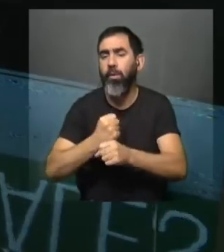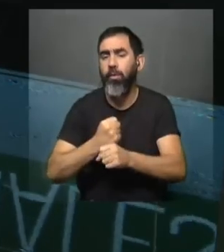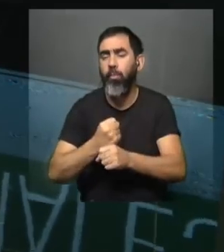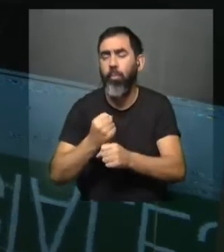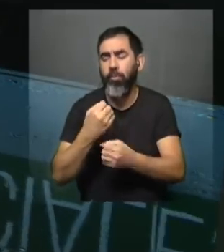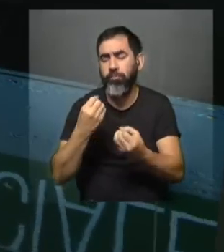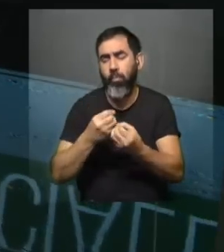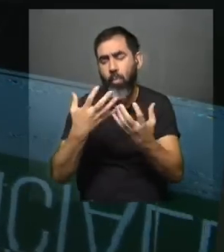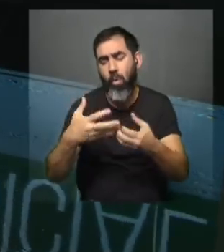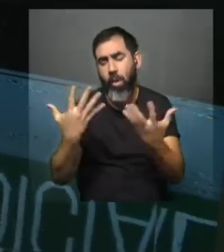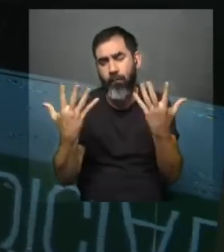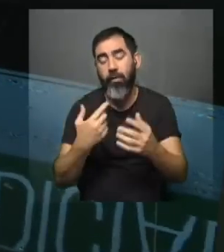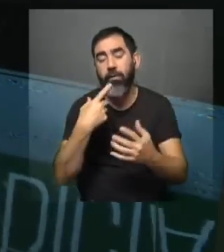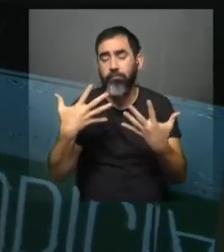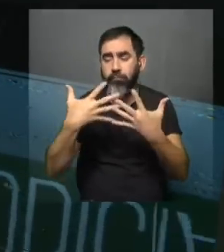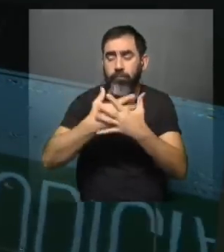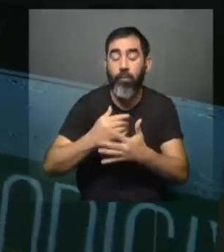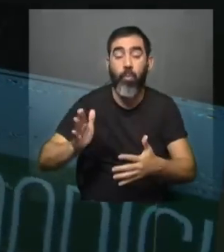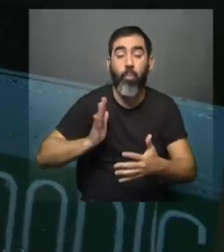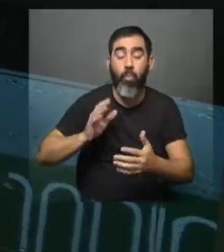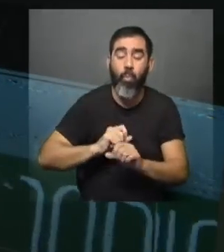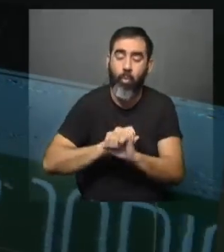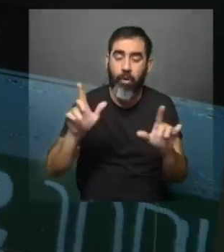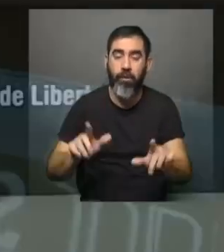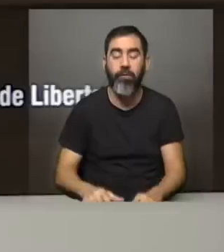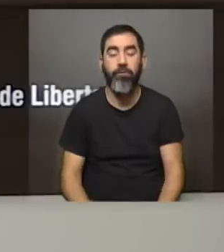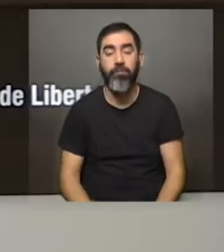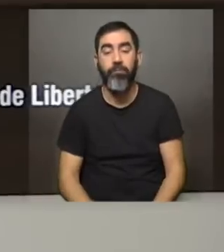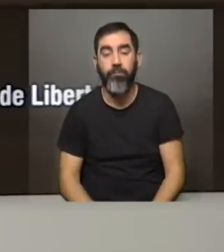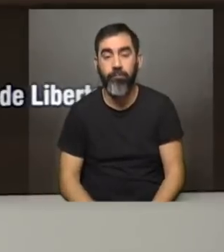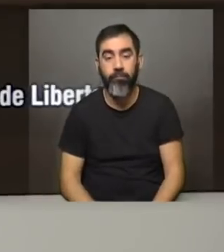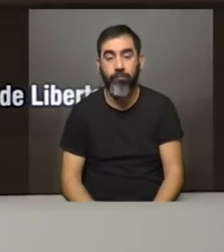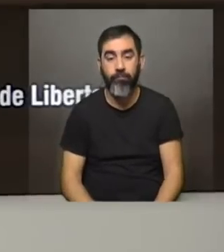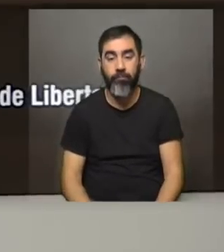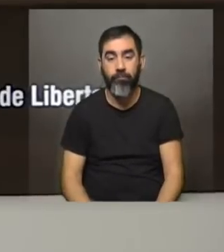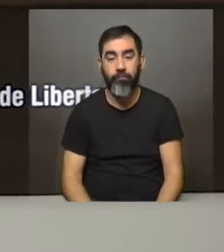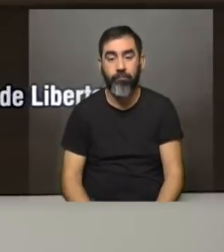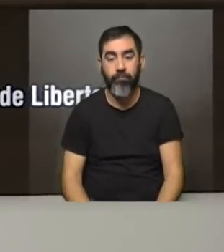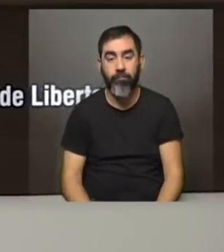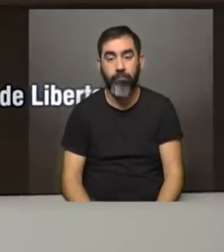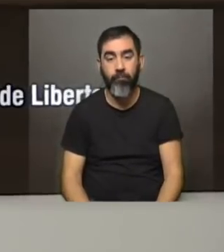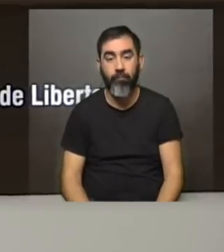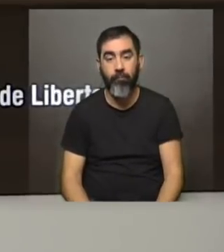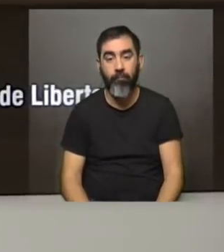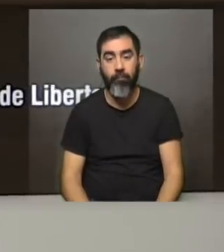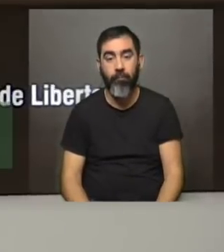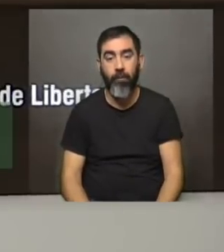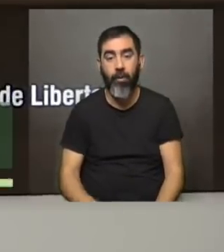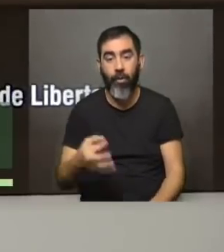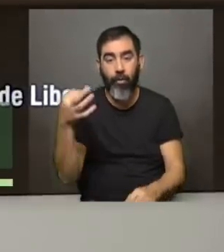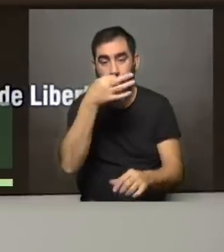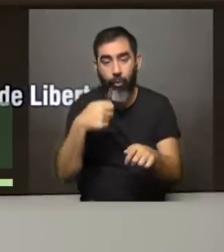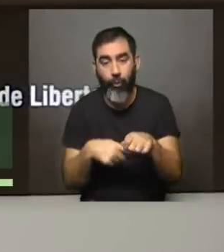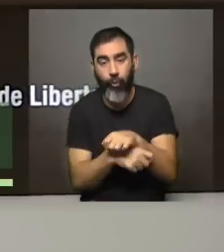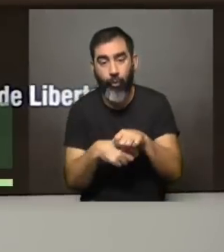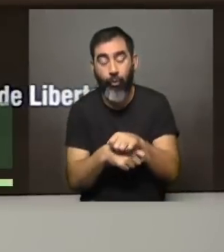la excesiva y especialmente perjudicial para las mujeres el tema de justamente del microtráfico es un